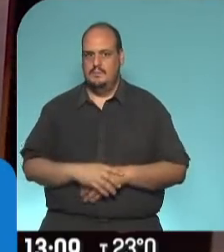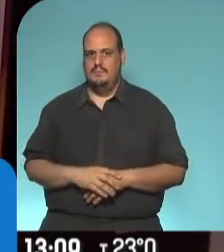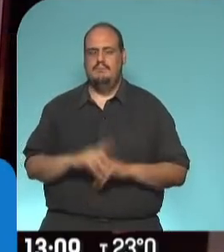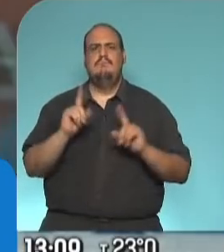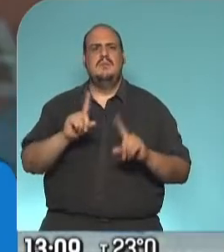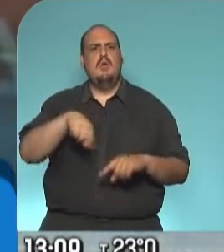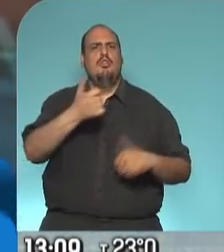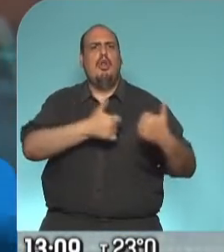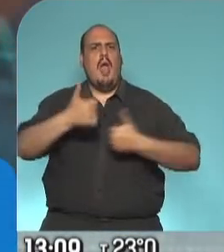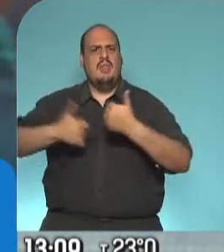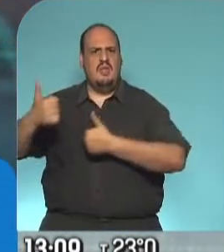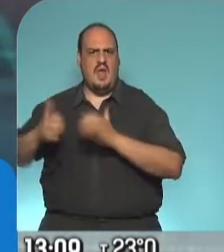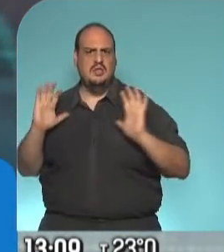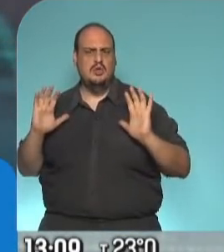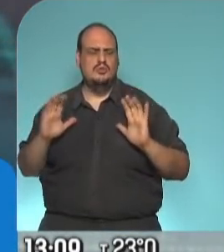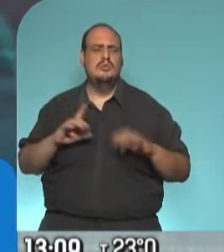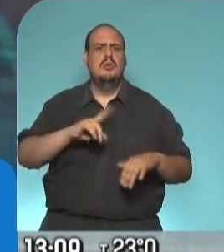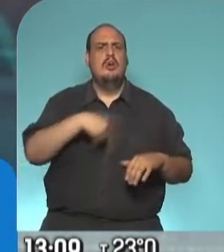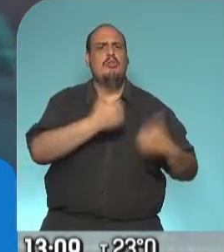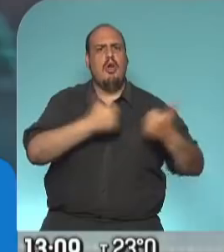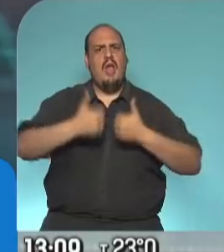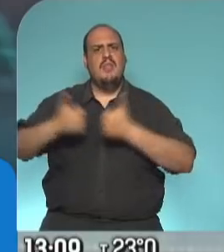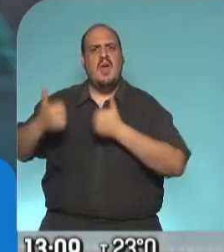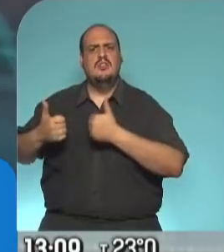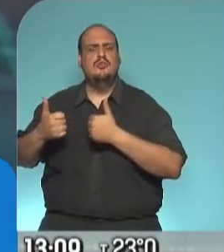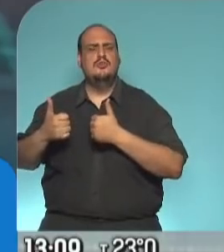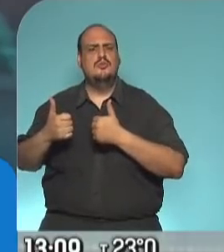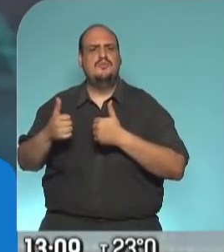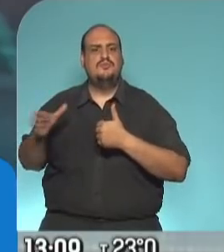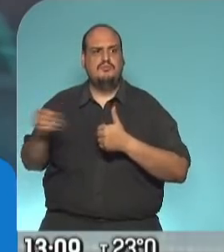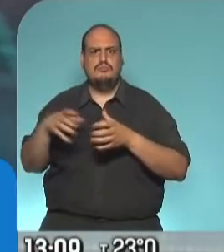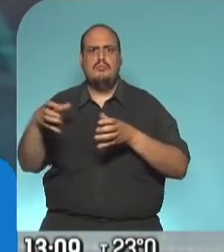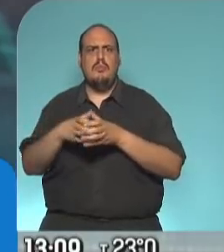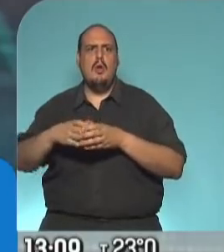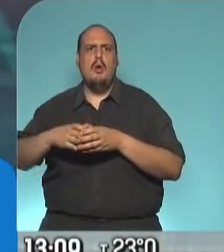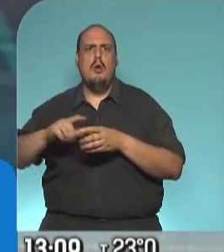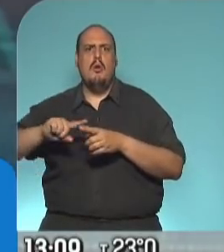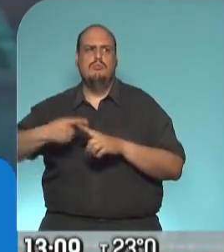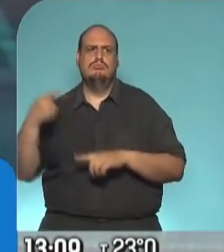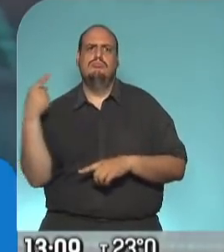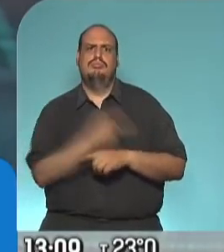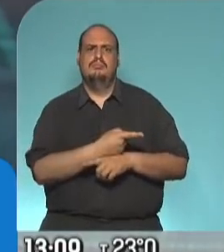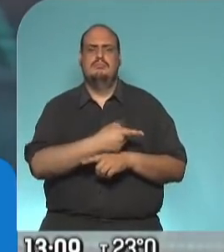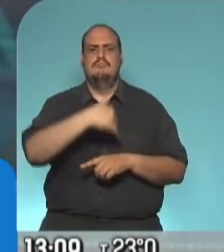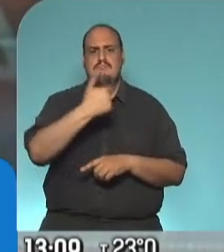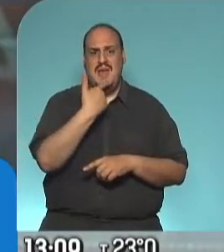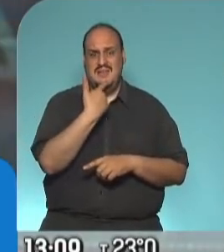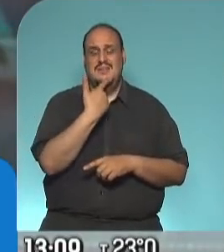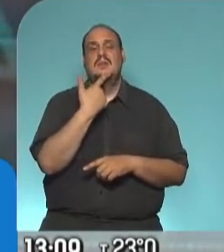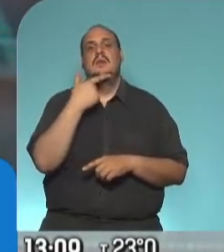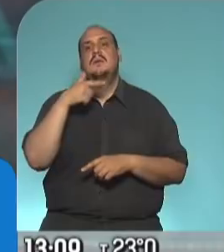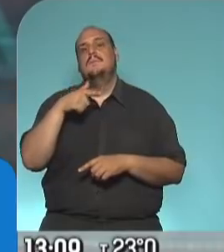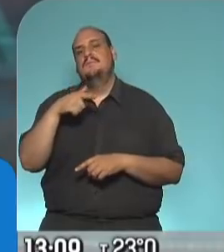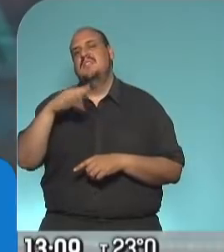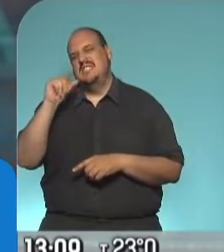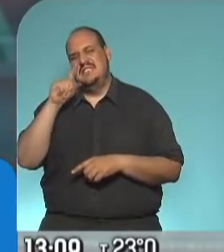de los candidatos, ¿no? Cuando analizamos el resto de los candidatos, tenemos todos candidatos que son opositores al movimiento socialismo, salvo el caso de Chi. Recordemos que